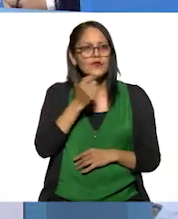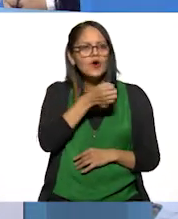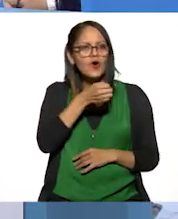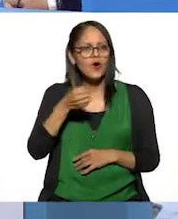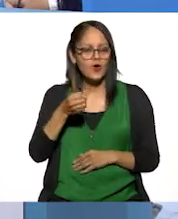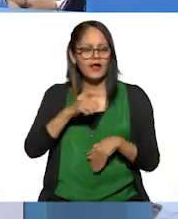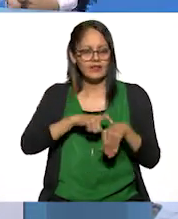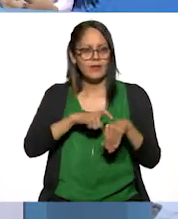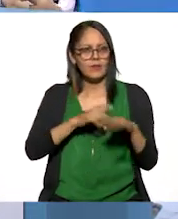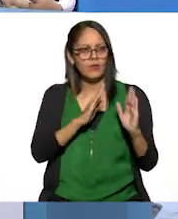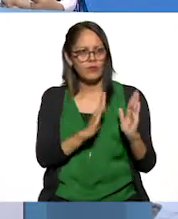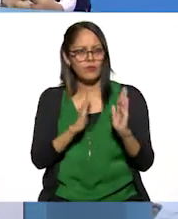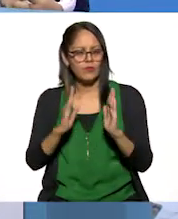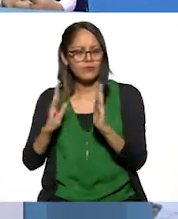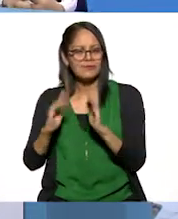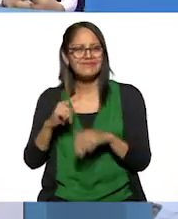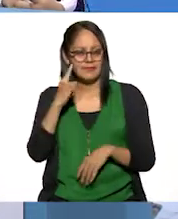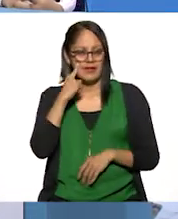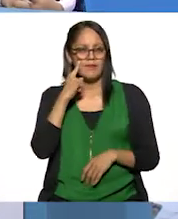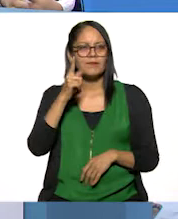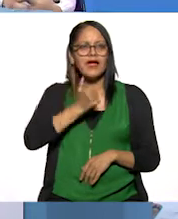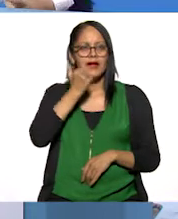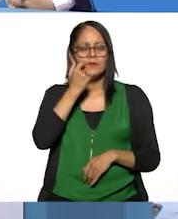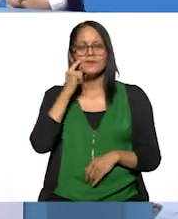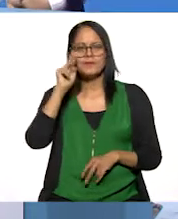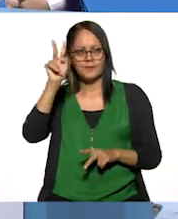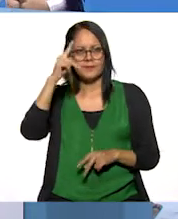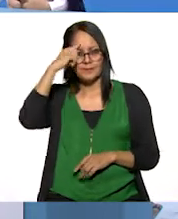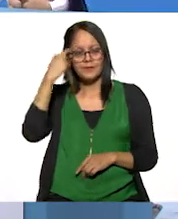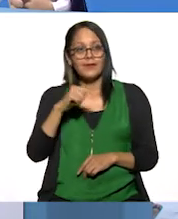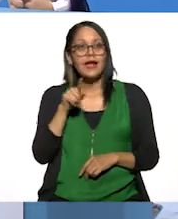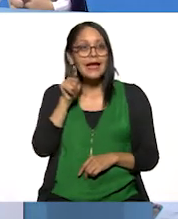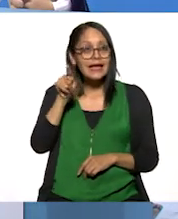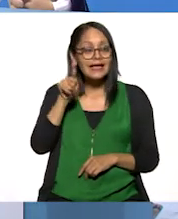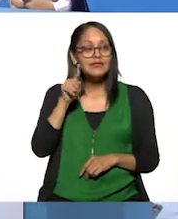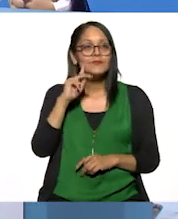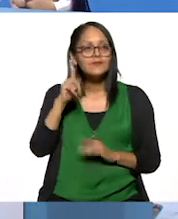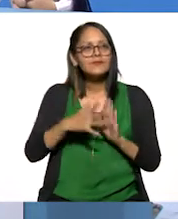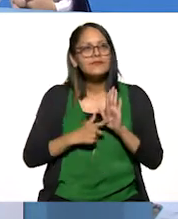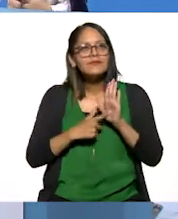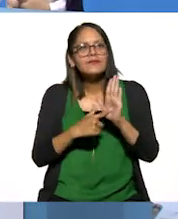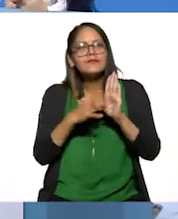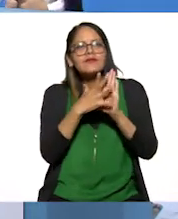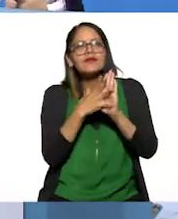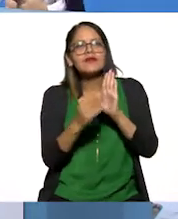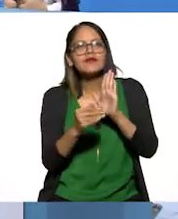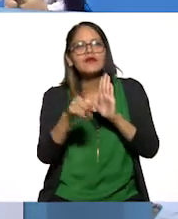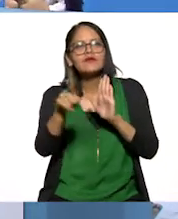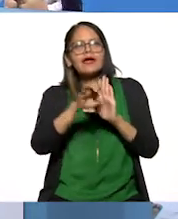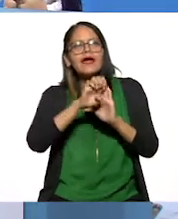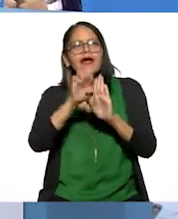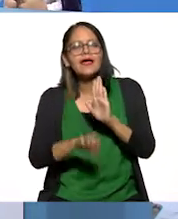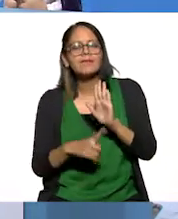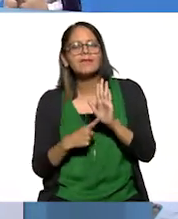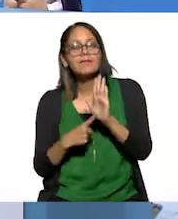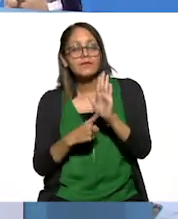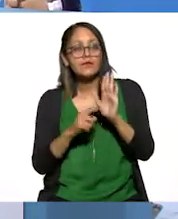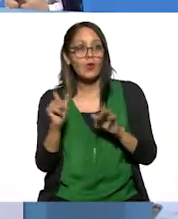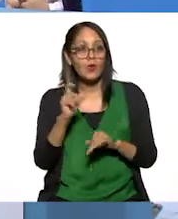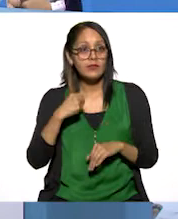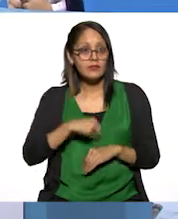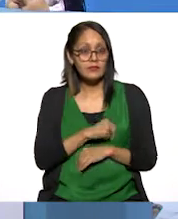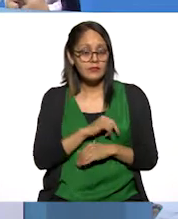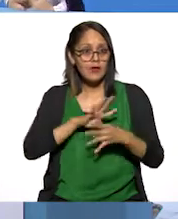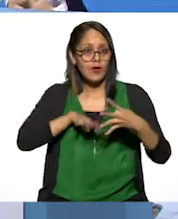organizados sus tiempos. Y me gustaría que nuestros alumnos en casa lo vieran para que de alguna manera sirva como ejemplo para que ellos, ahora que tengamos